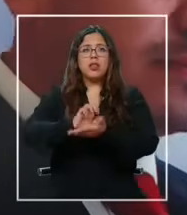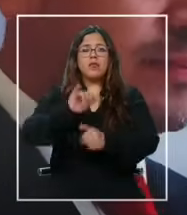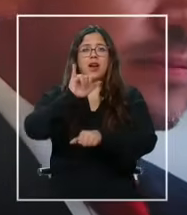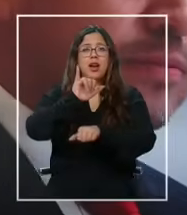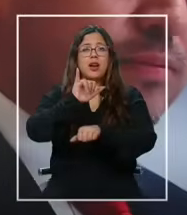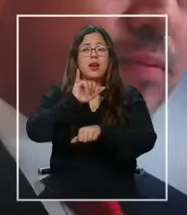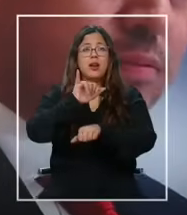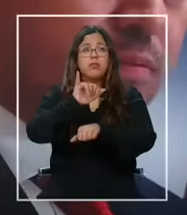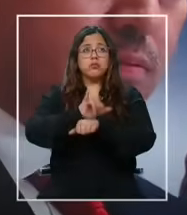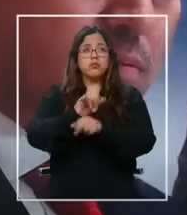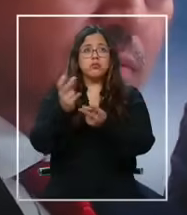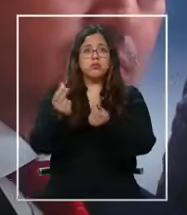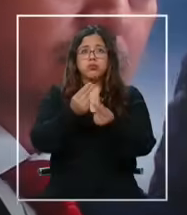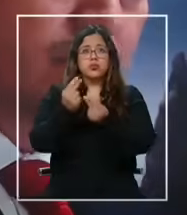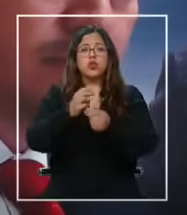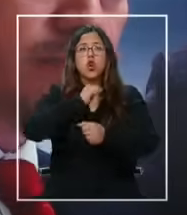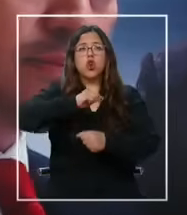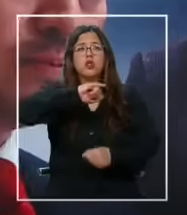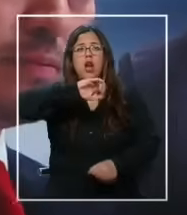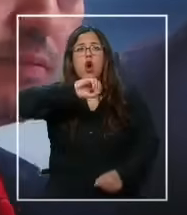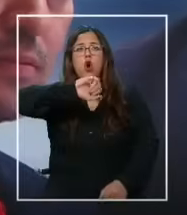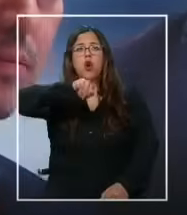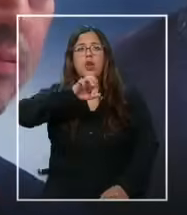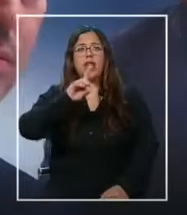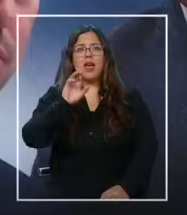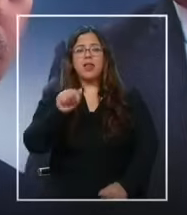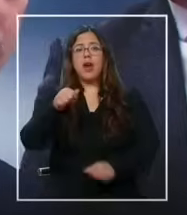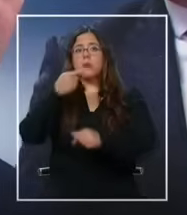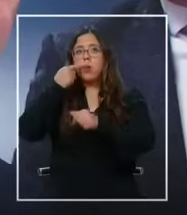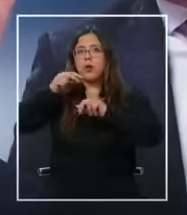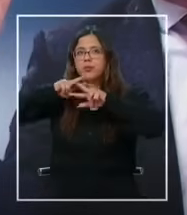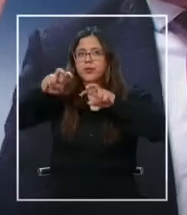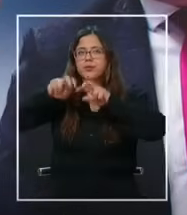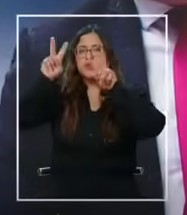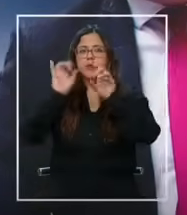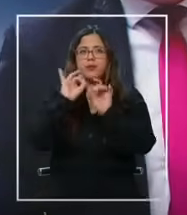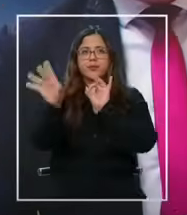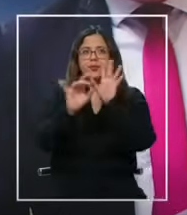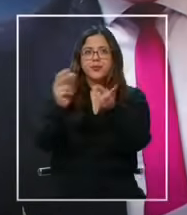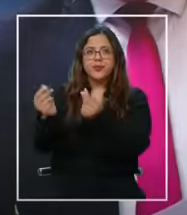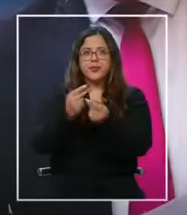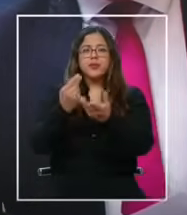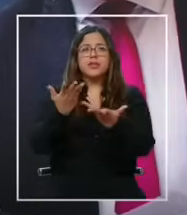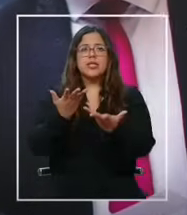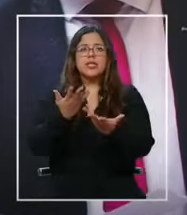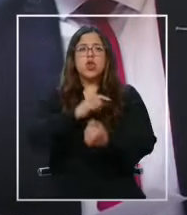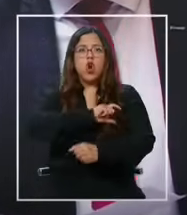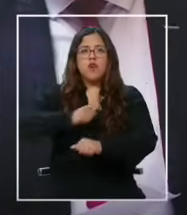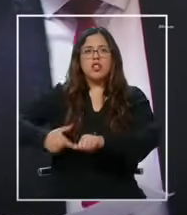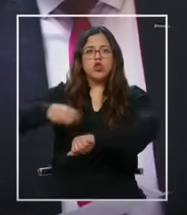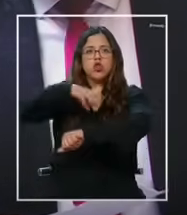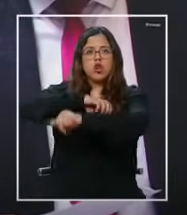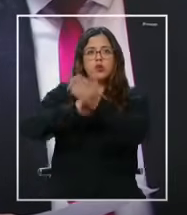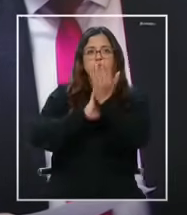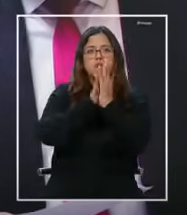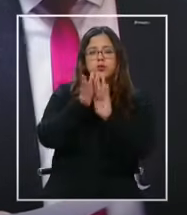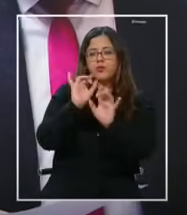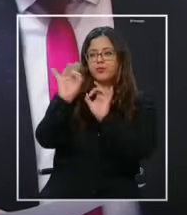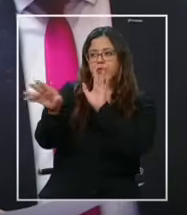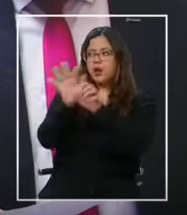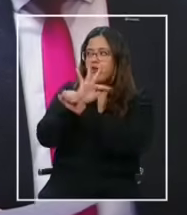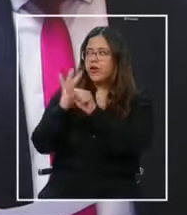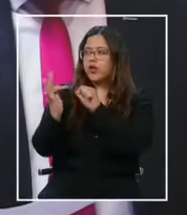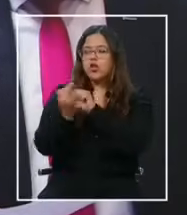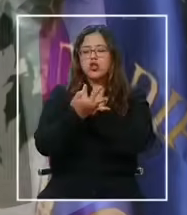Mauricio Ojeda claro este parlamentario está siendo investigado en el marco de millonarios traspasos de dineros desde la gobernación de la aran a